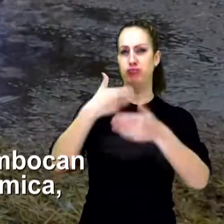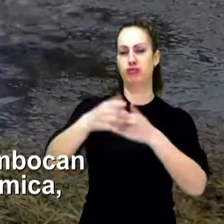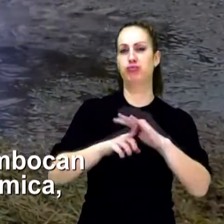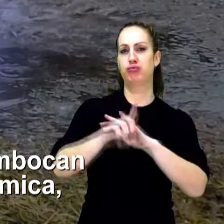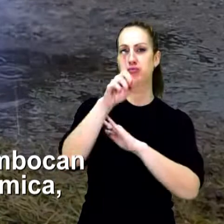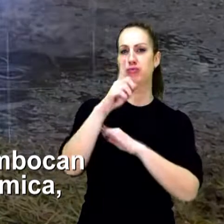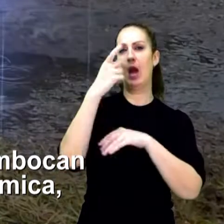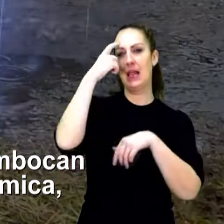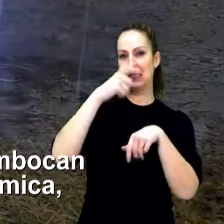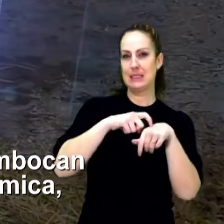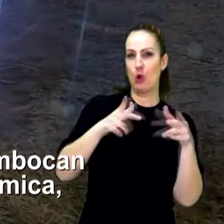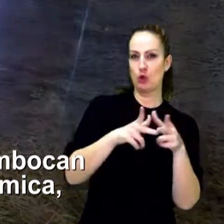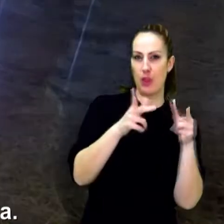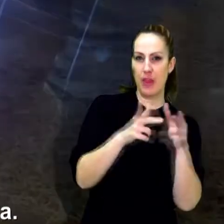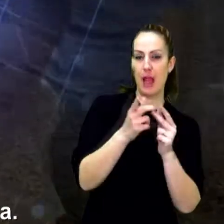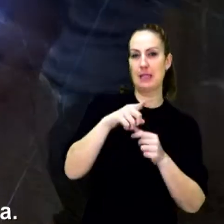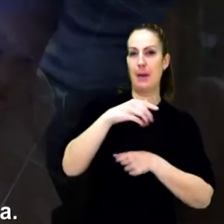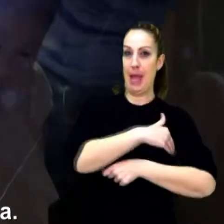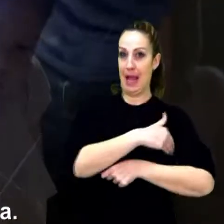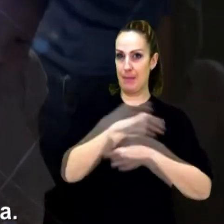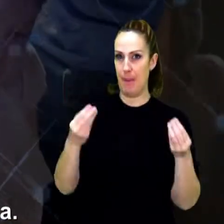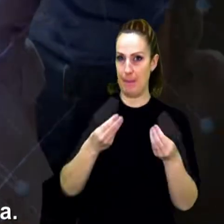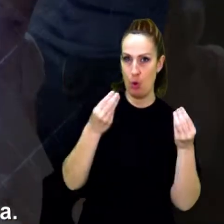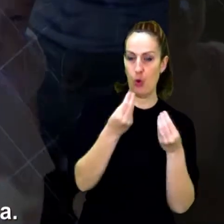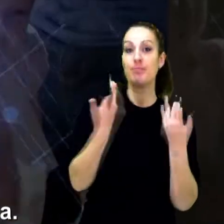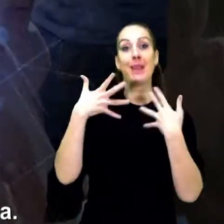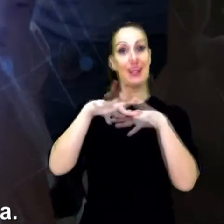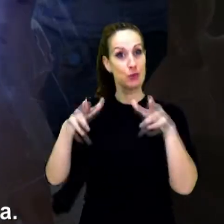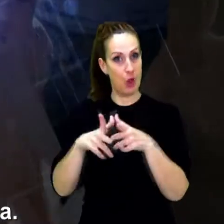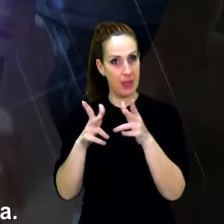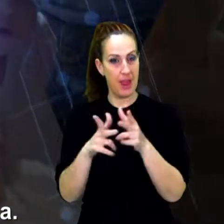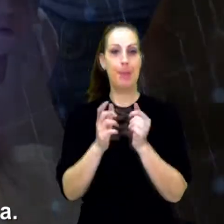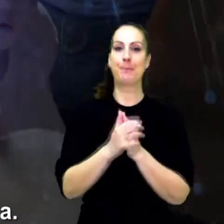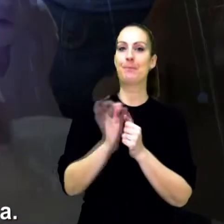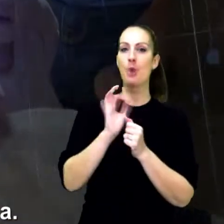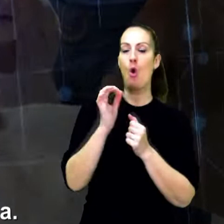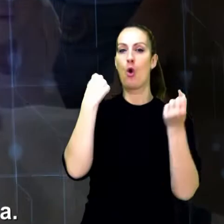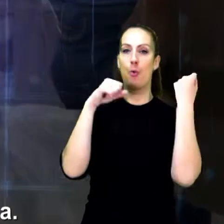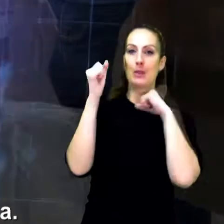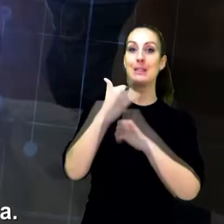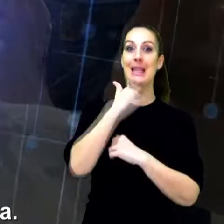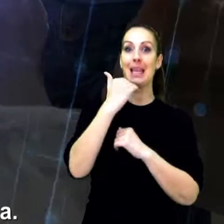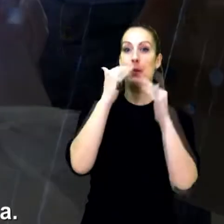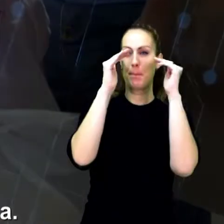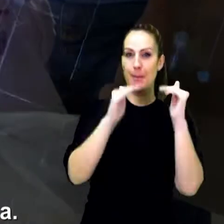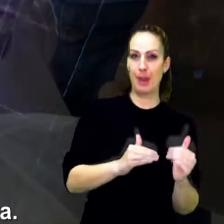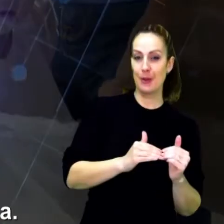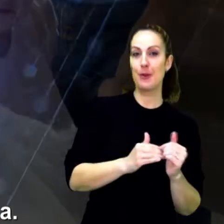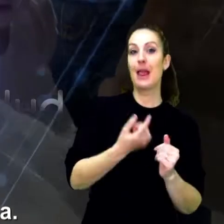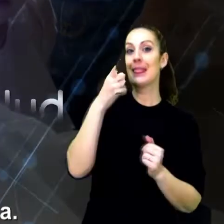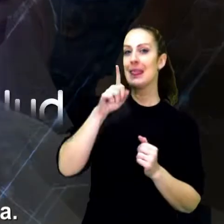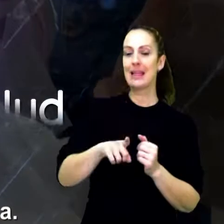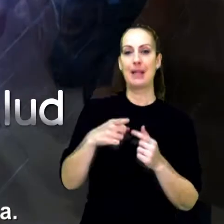avance psicosocial, mejora académica, mayor integración social, disminución del comportamiento de